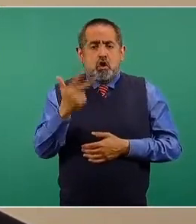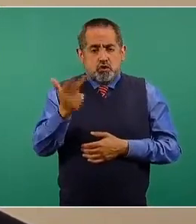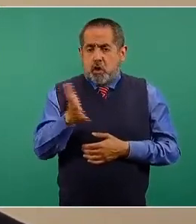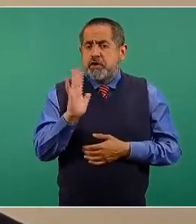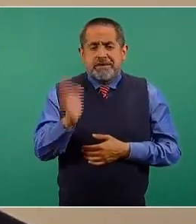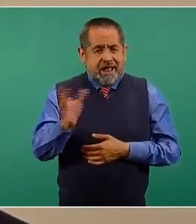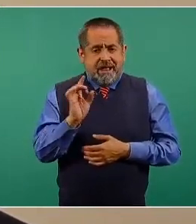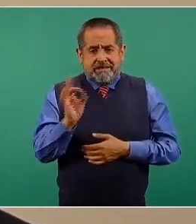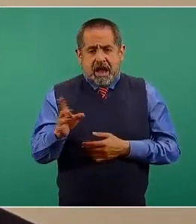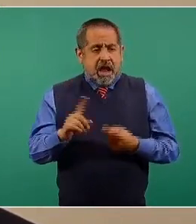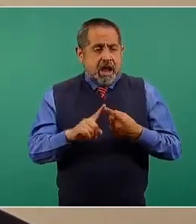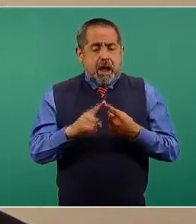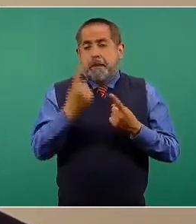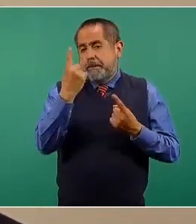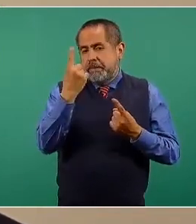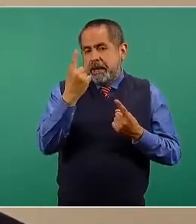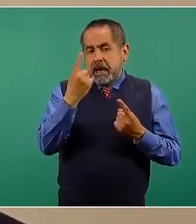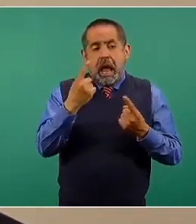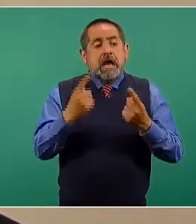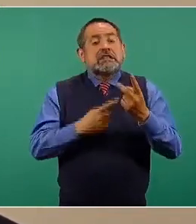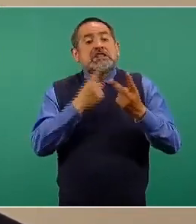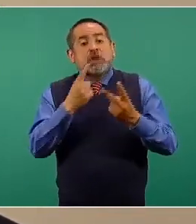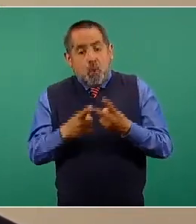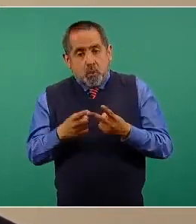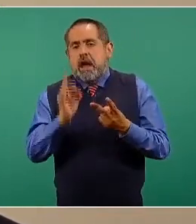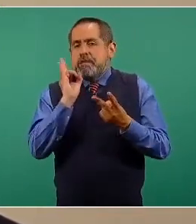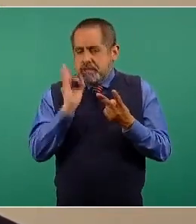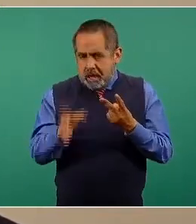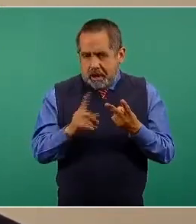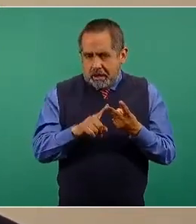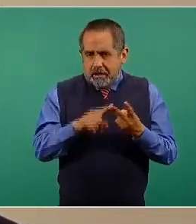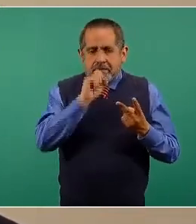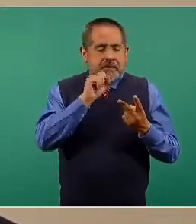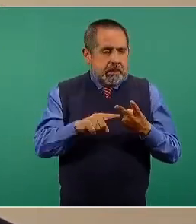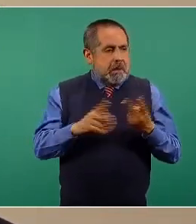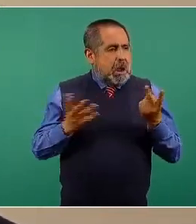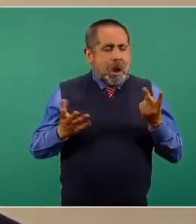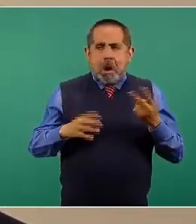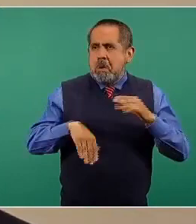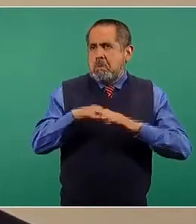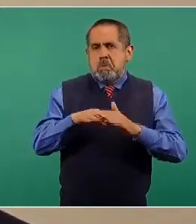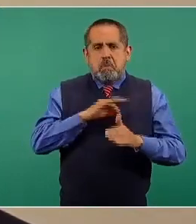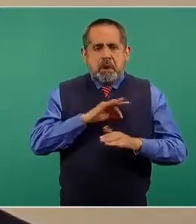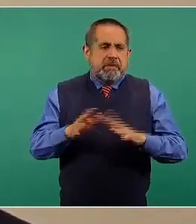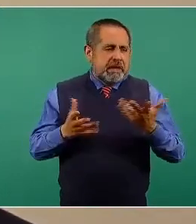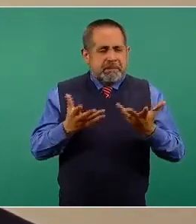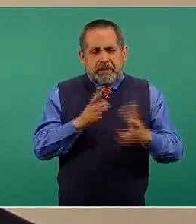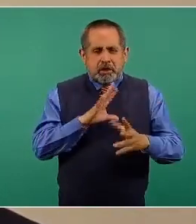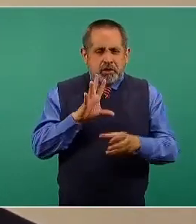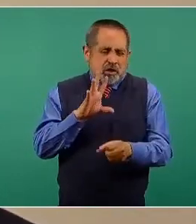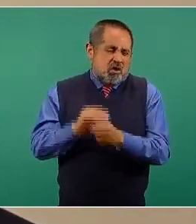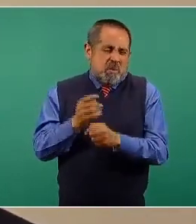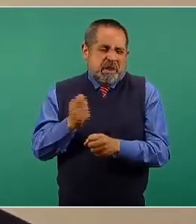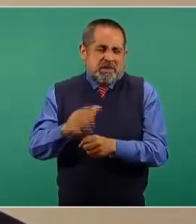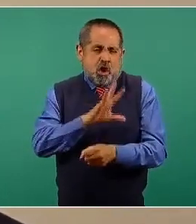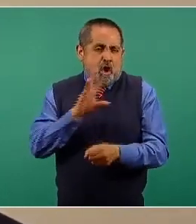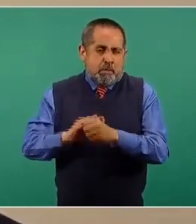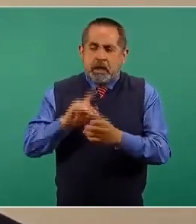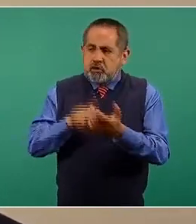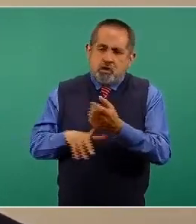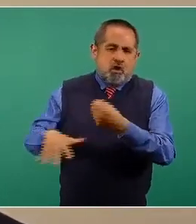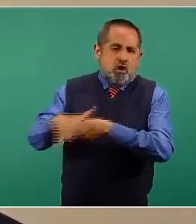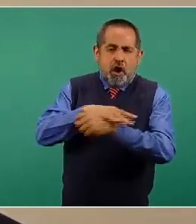16.558 ya recibieron la segunda dosis y por lo tanto también entonces estamos hablando de esquemas completos en